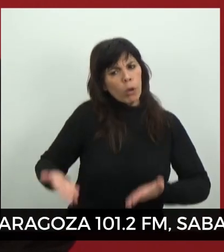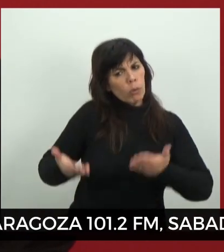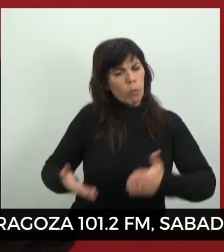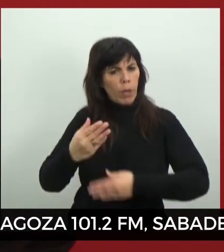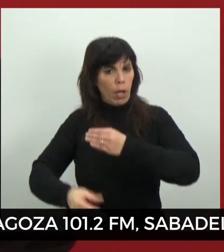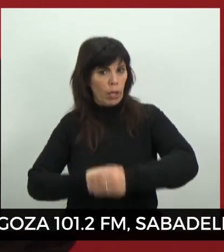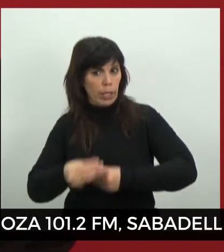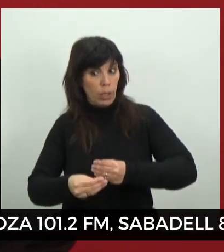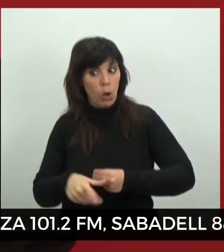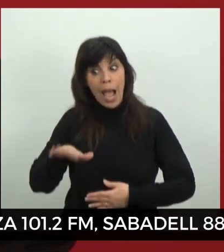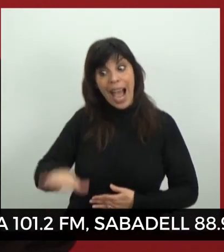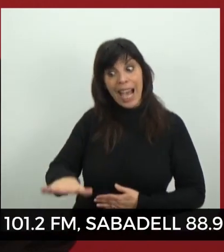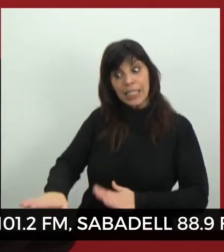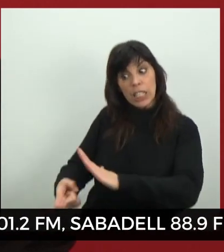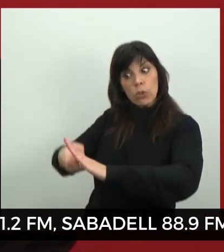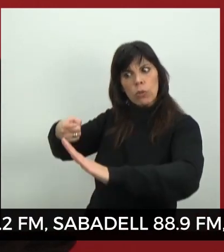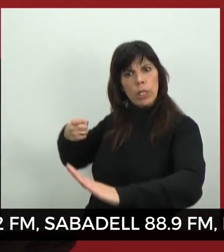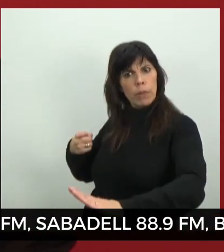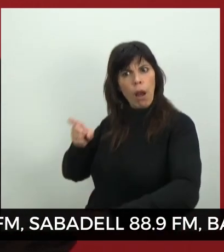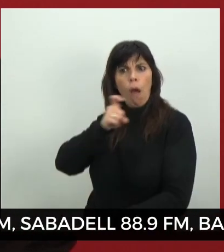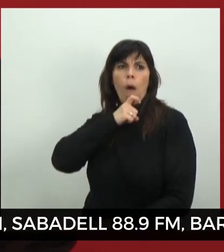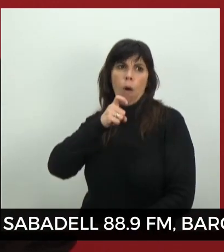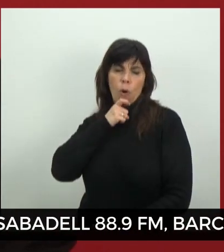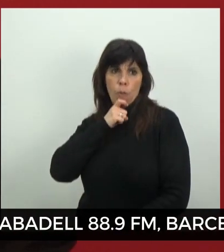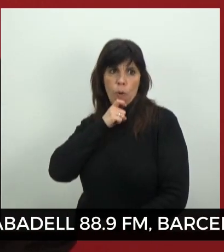para liberar a este niño había que mover un monte.